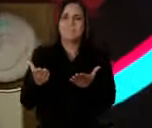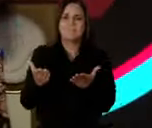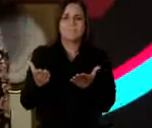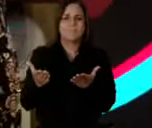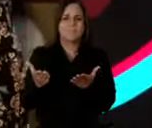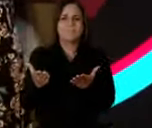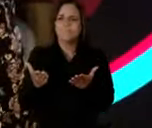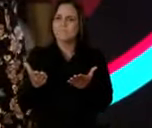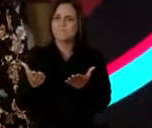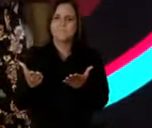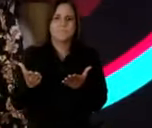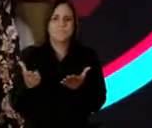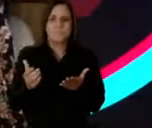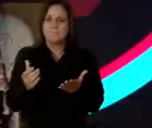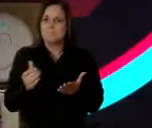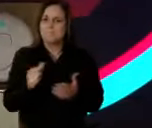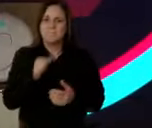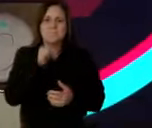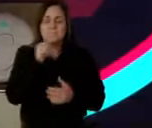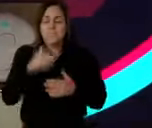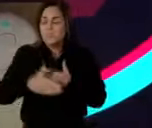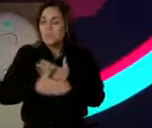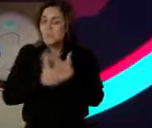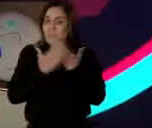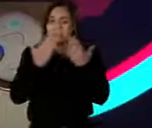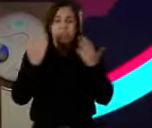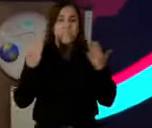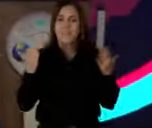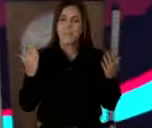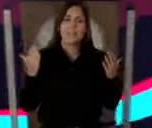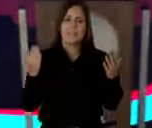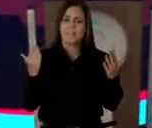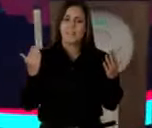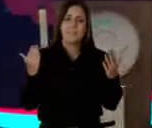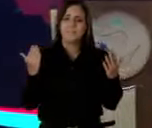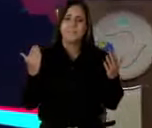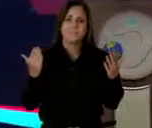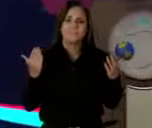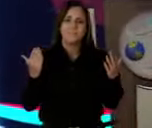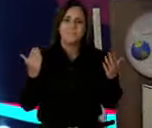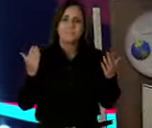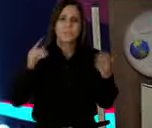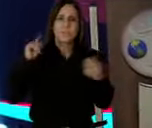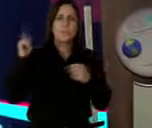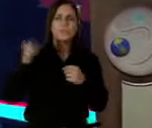No hay un poder material como el